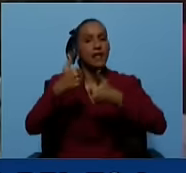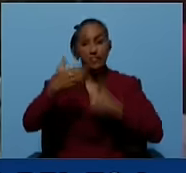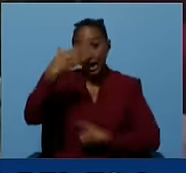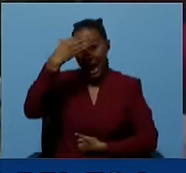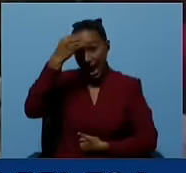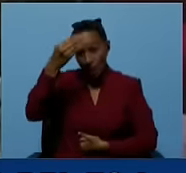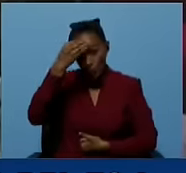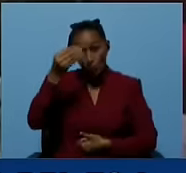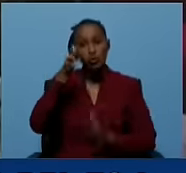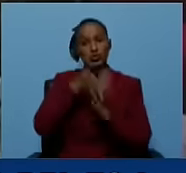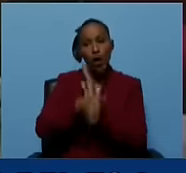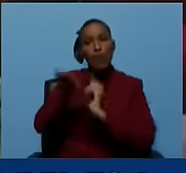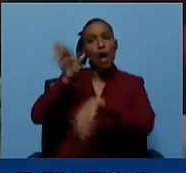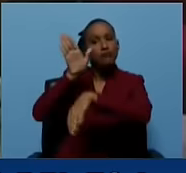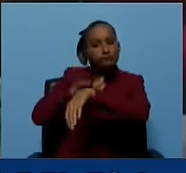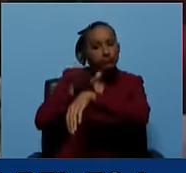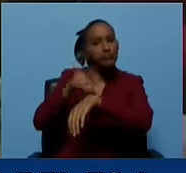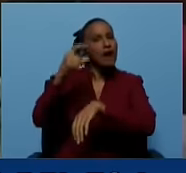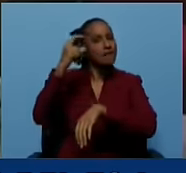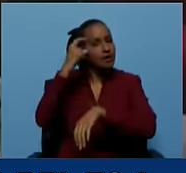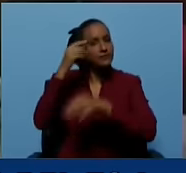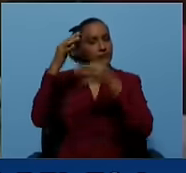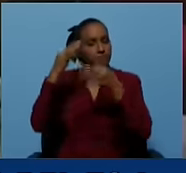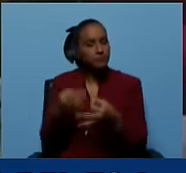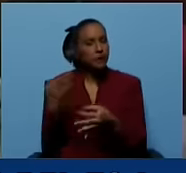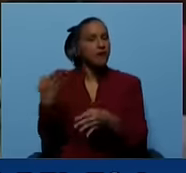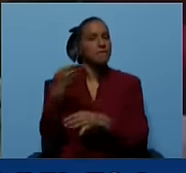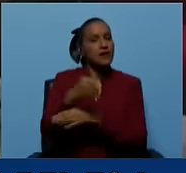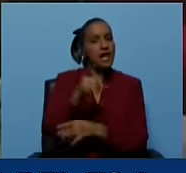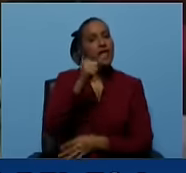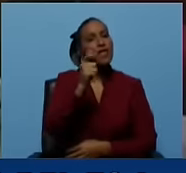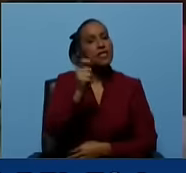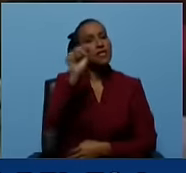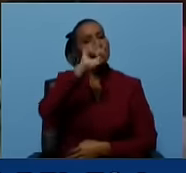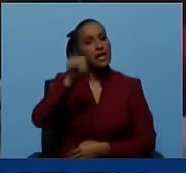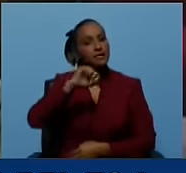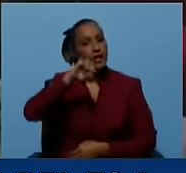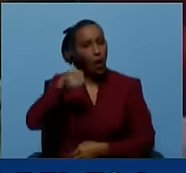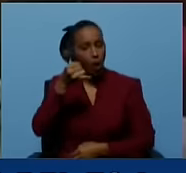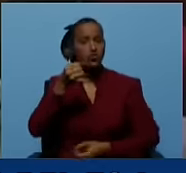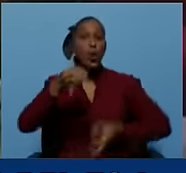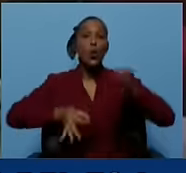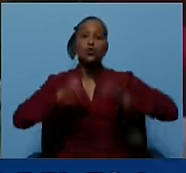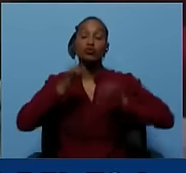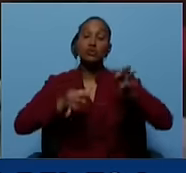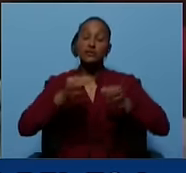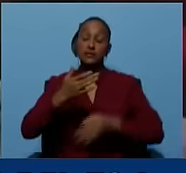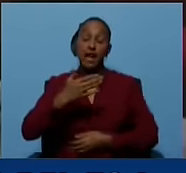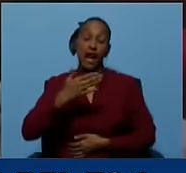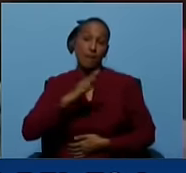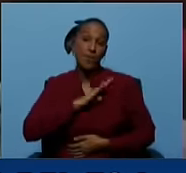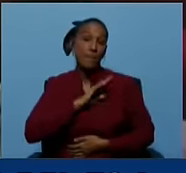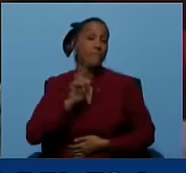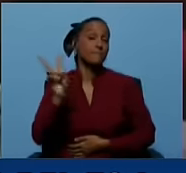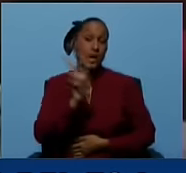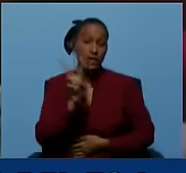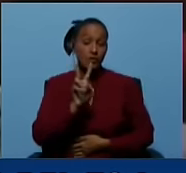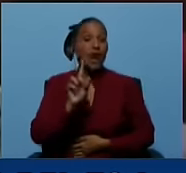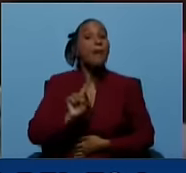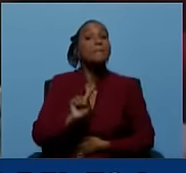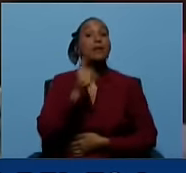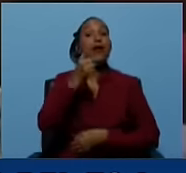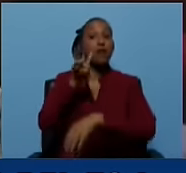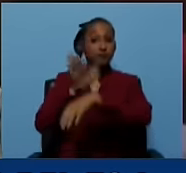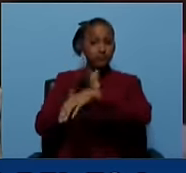Urrutia a esta convocatoria, a esta citación que ha hecho el Tribunal Supremo de Justicia de nuestro país. Es la primera citación pública.